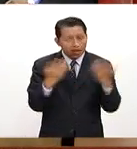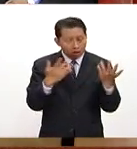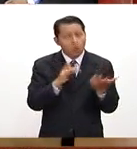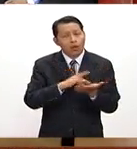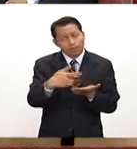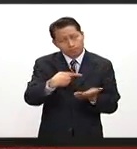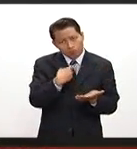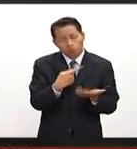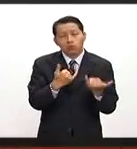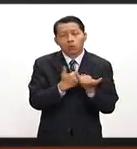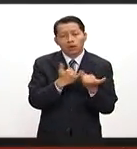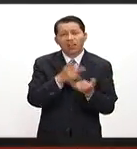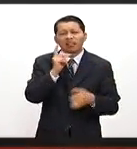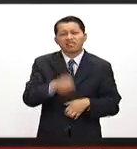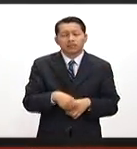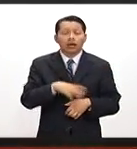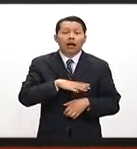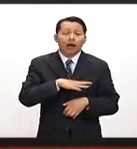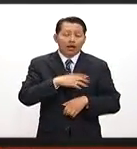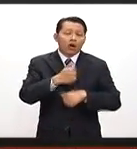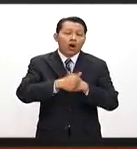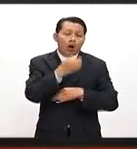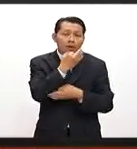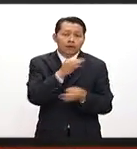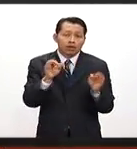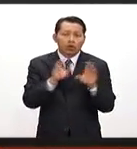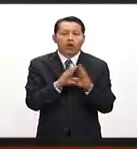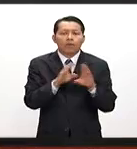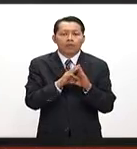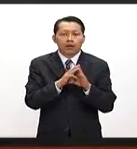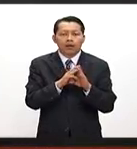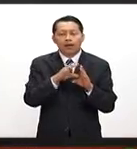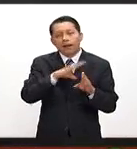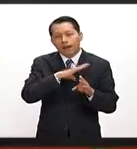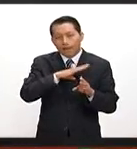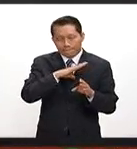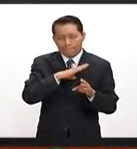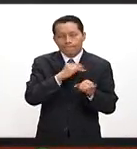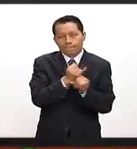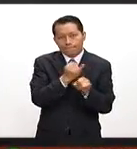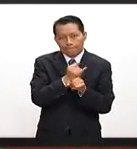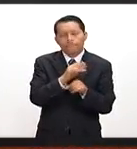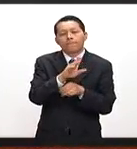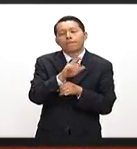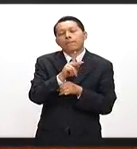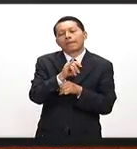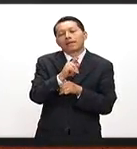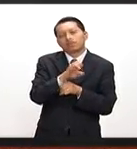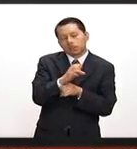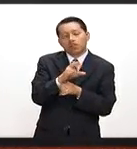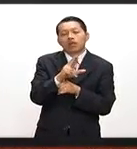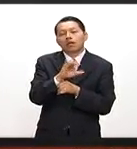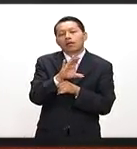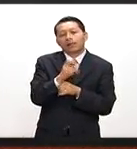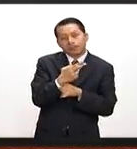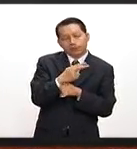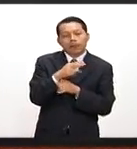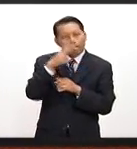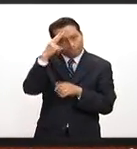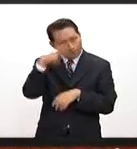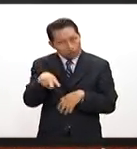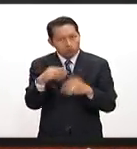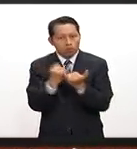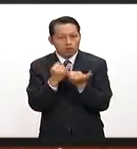preguntarlo. La convocatoria está en la página Pitch to Reach México. Ahí pueden encontrar todos